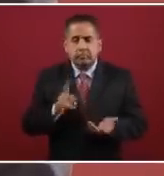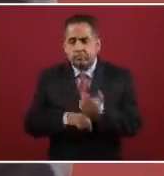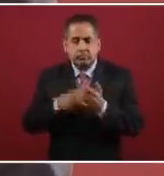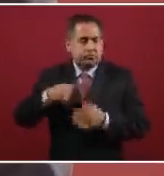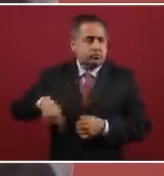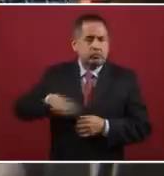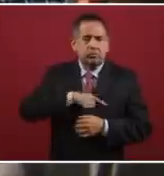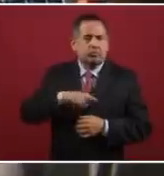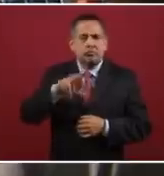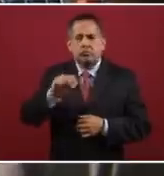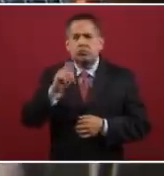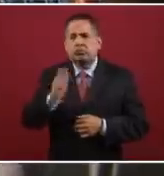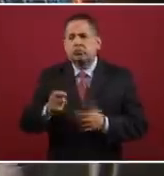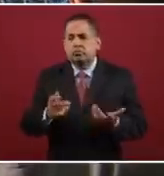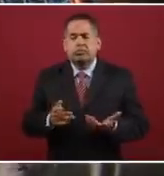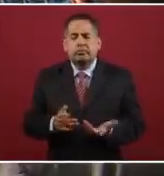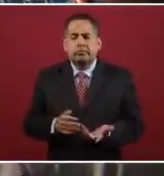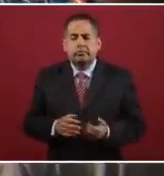no vamos